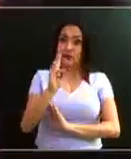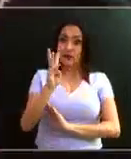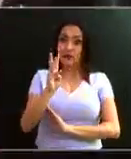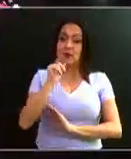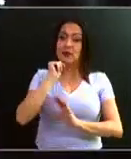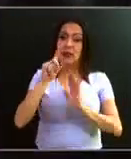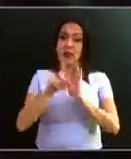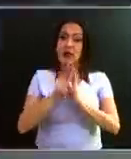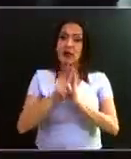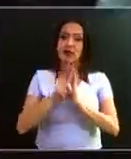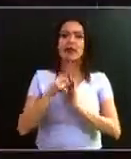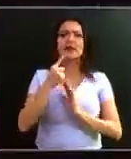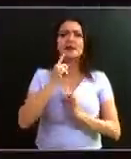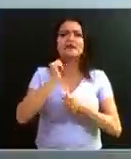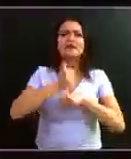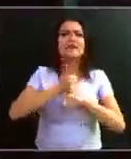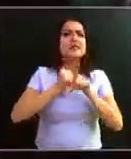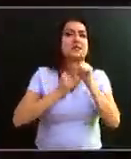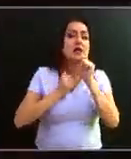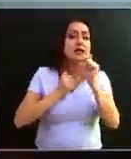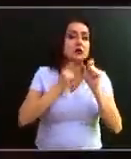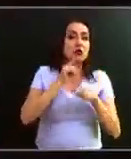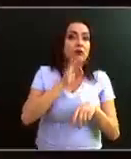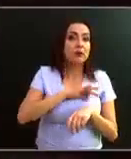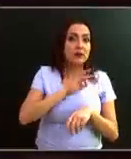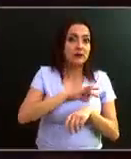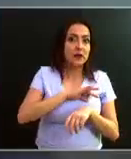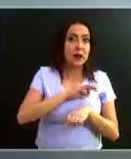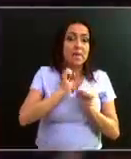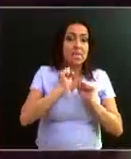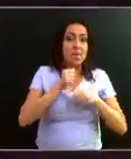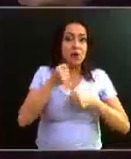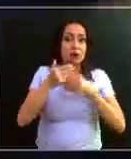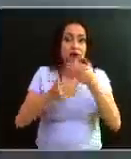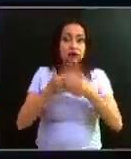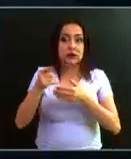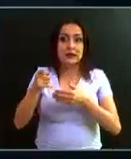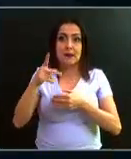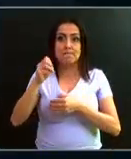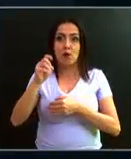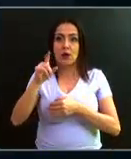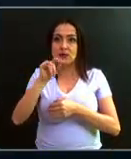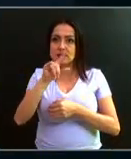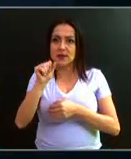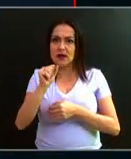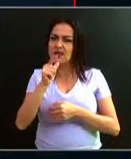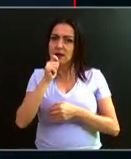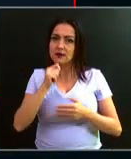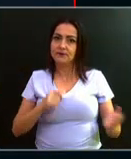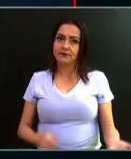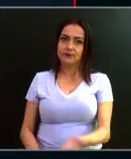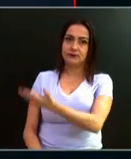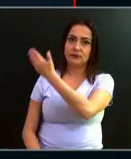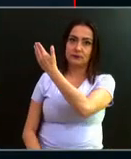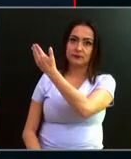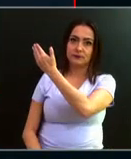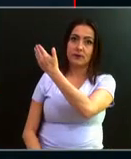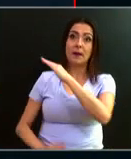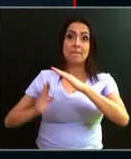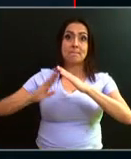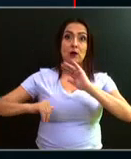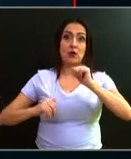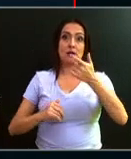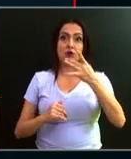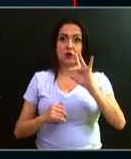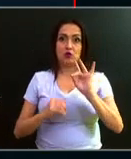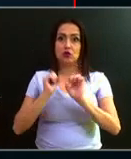Ley de Tránsito define quiénes son los beneficiarios que podrían tramitar esa póliza y son los siguientes: los menores de 18 años